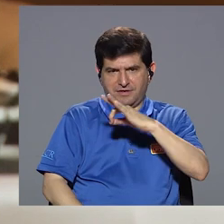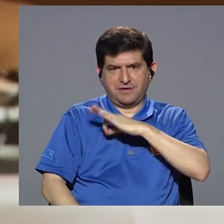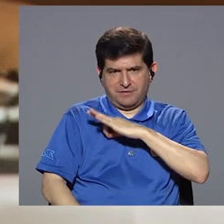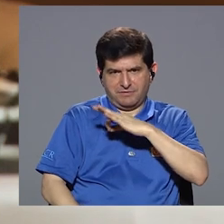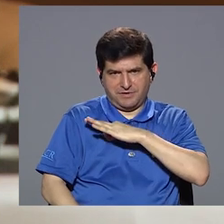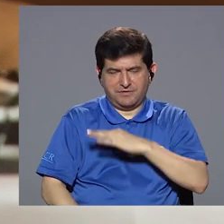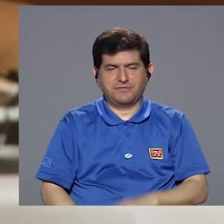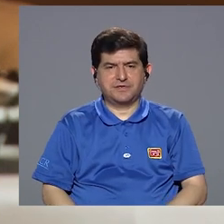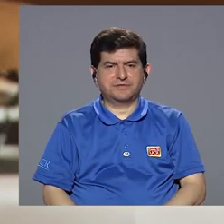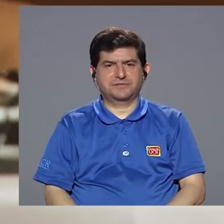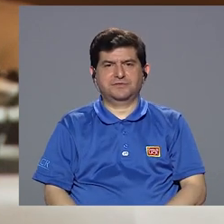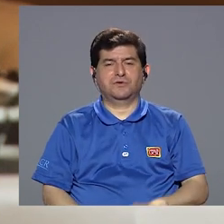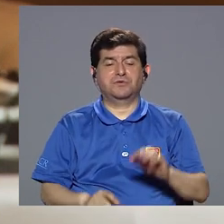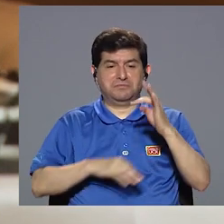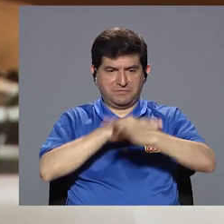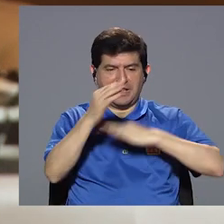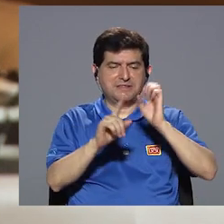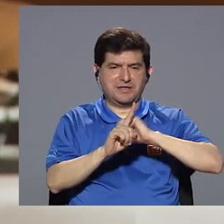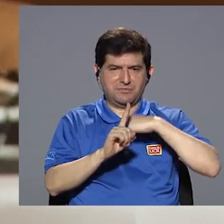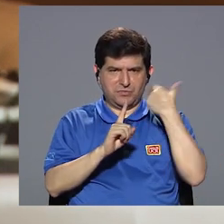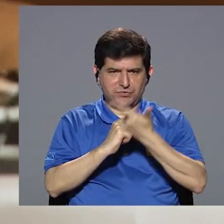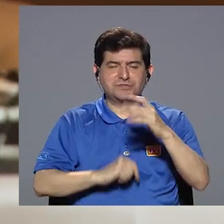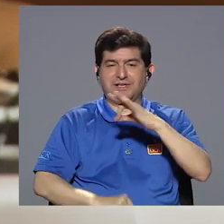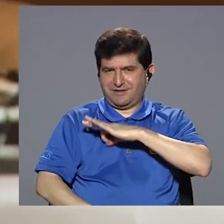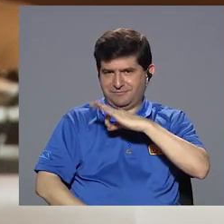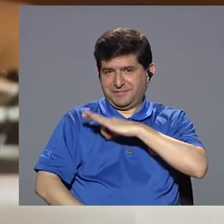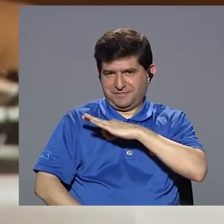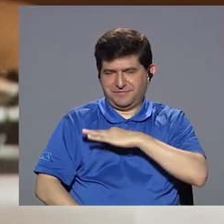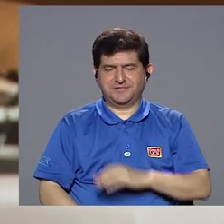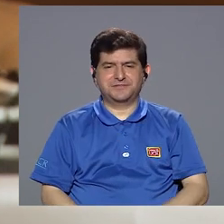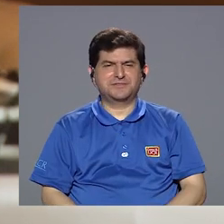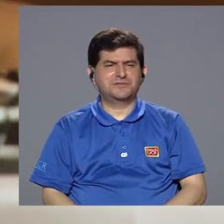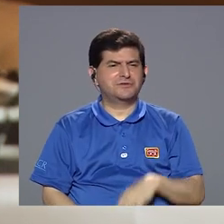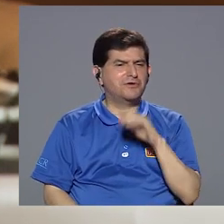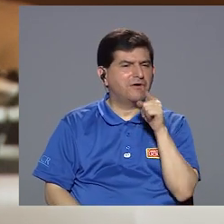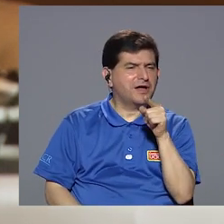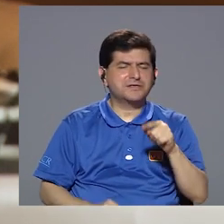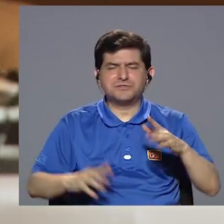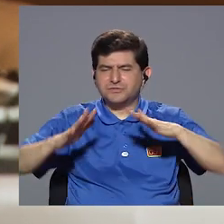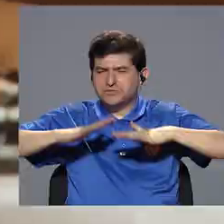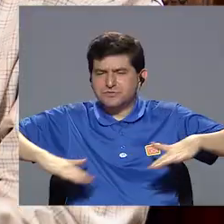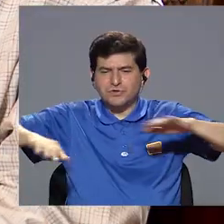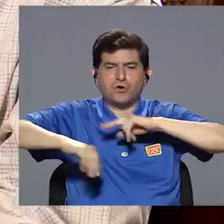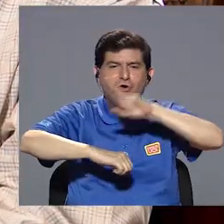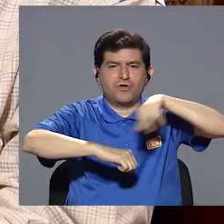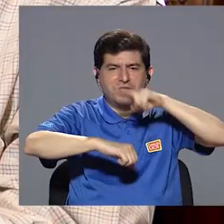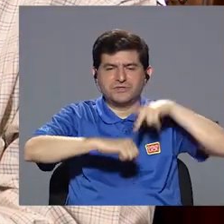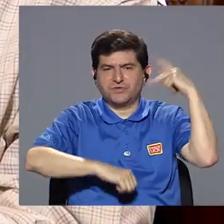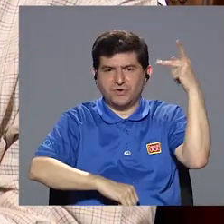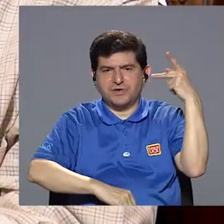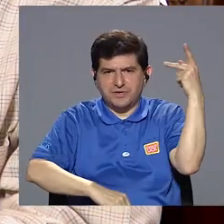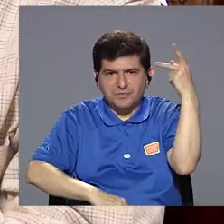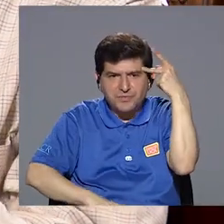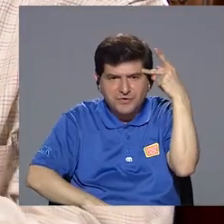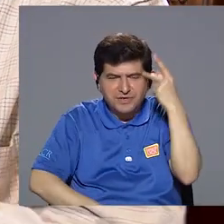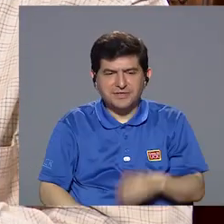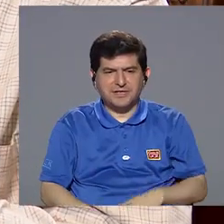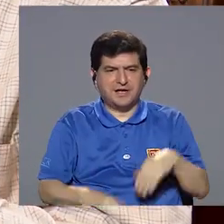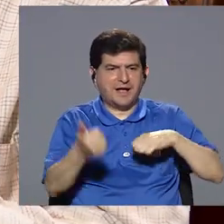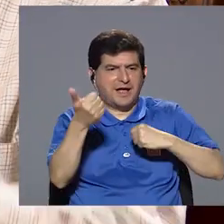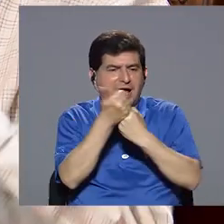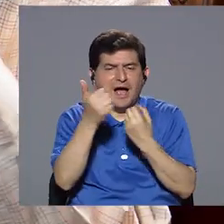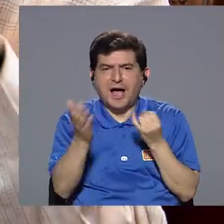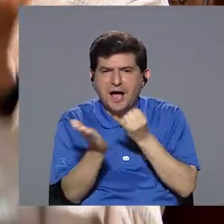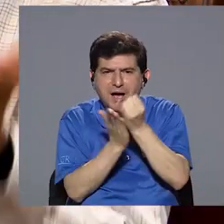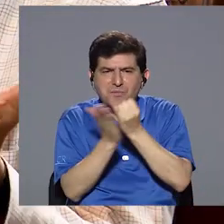prosperidad mayores beneficios sociales esto a su vez está en un entorno nacional de políticas nacionales de apoyo a